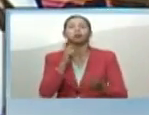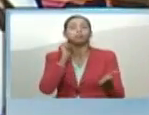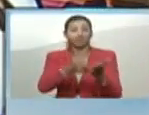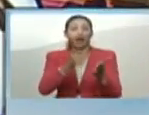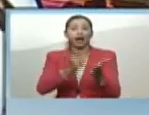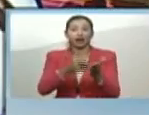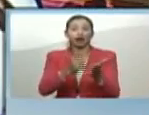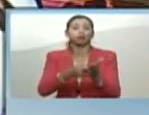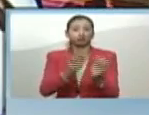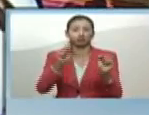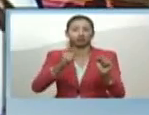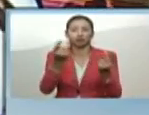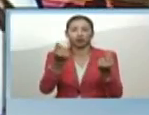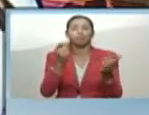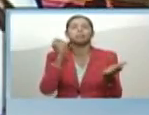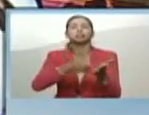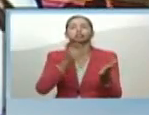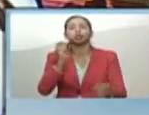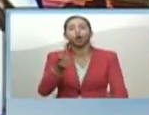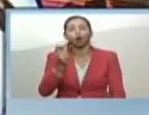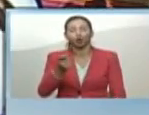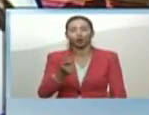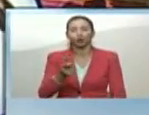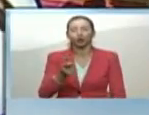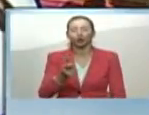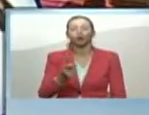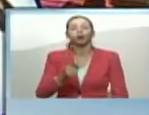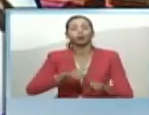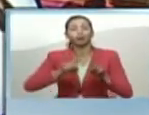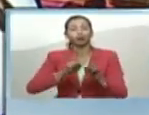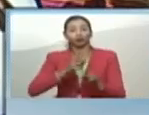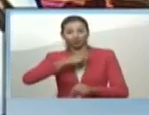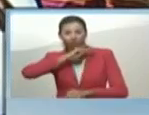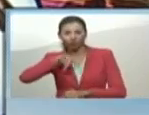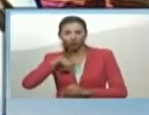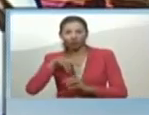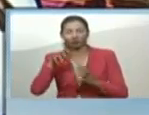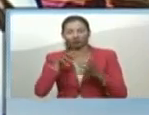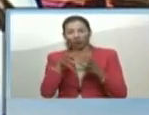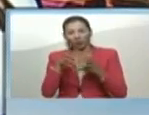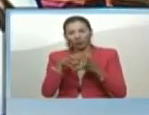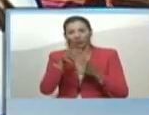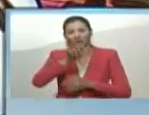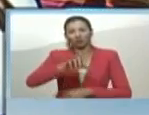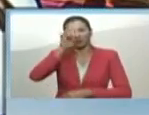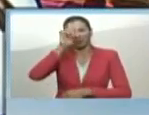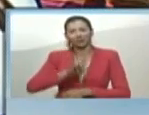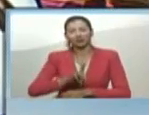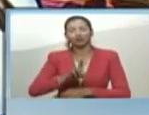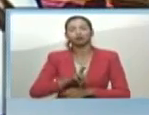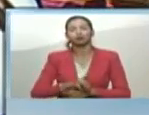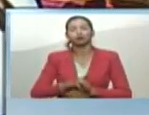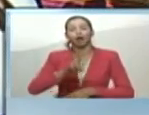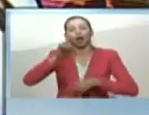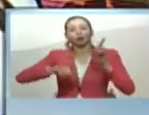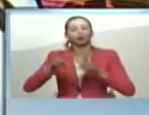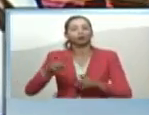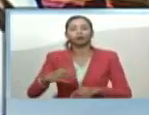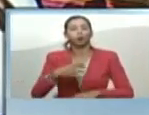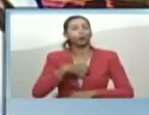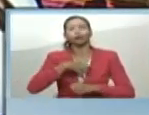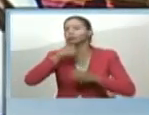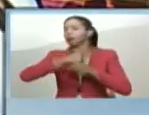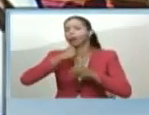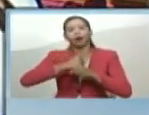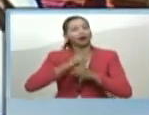pensiones en nuestro sector Hay personas con discapacidad que no pueden